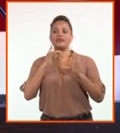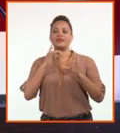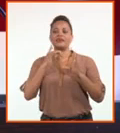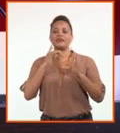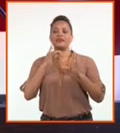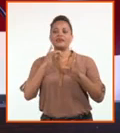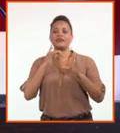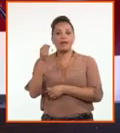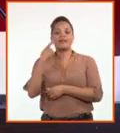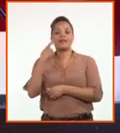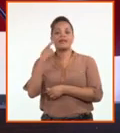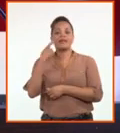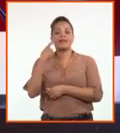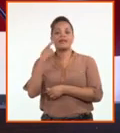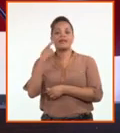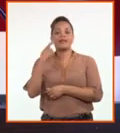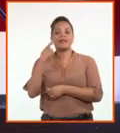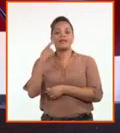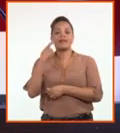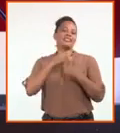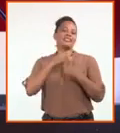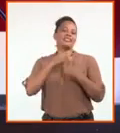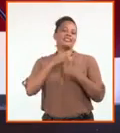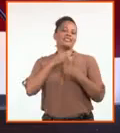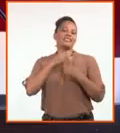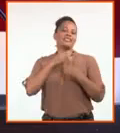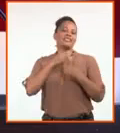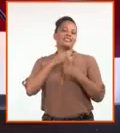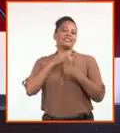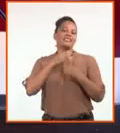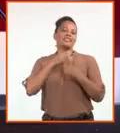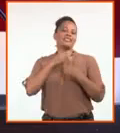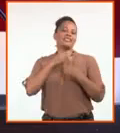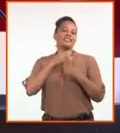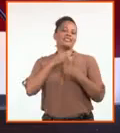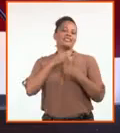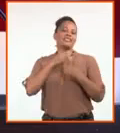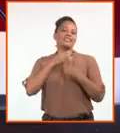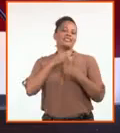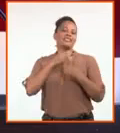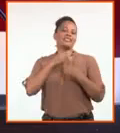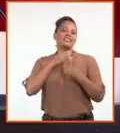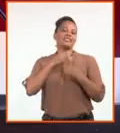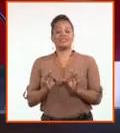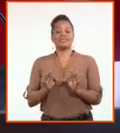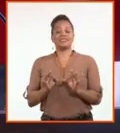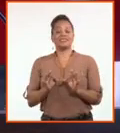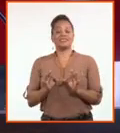temprano lo estamos percibiendo. Hay muchos sentimientos a flor de piel, y cómo no ser así si